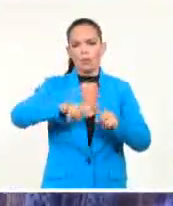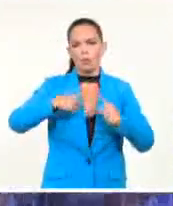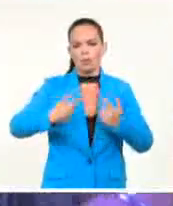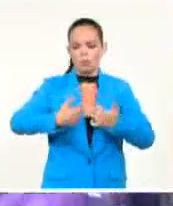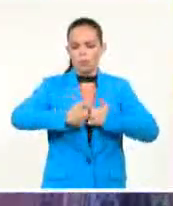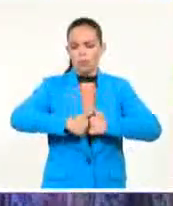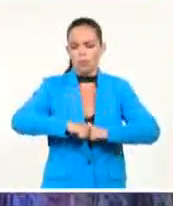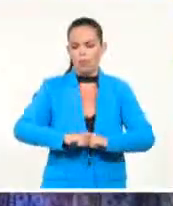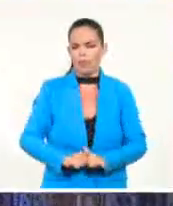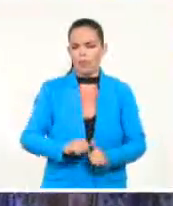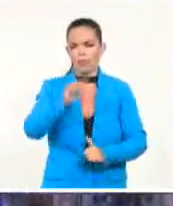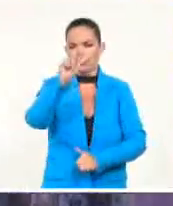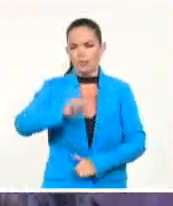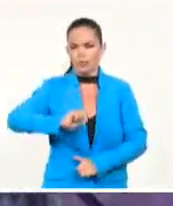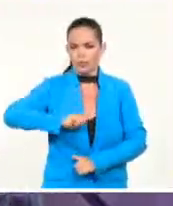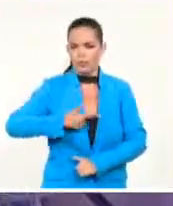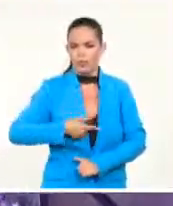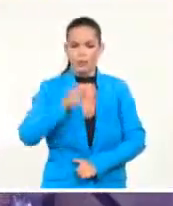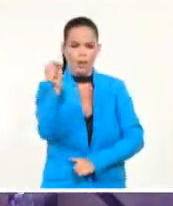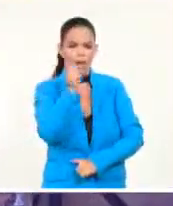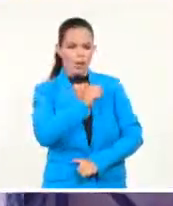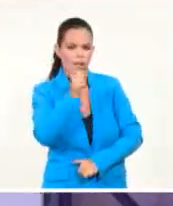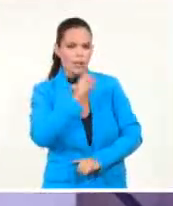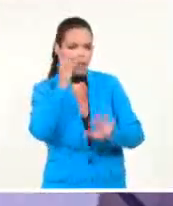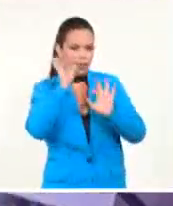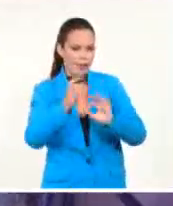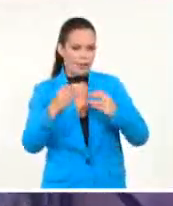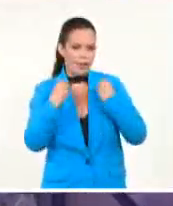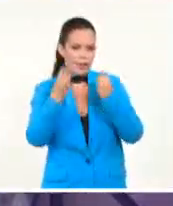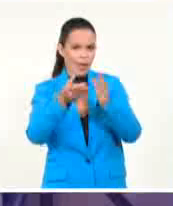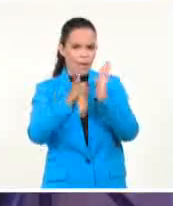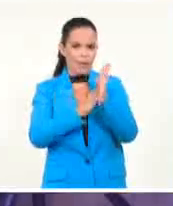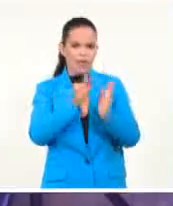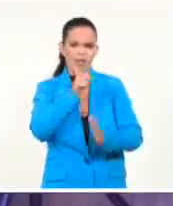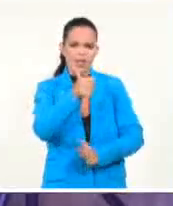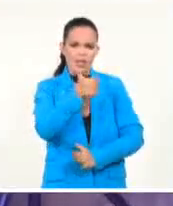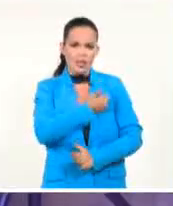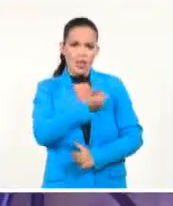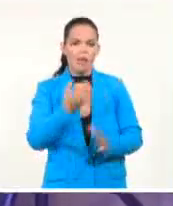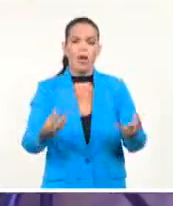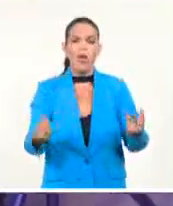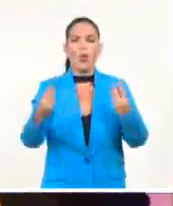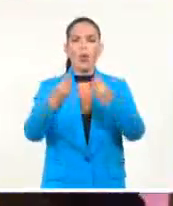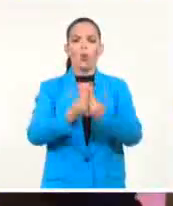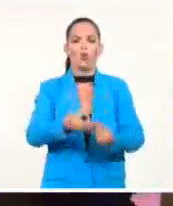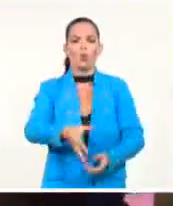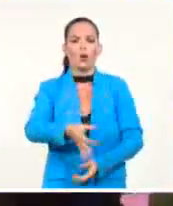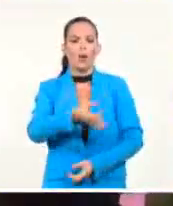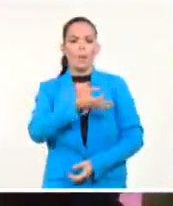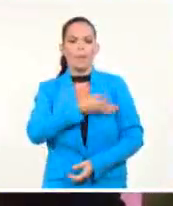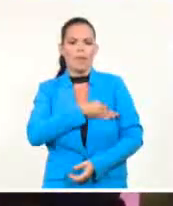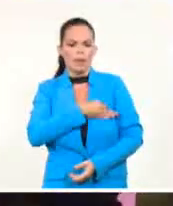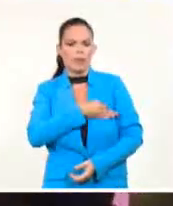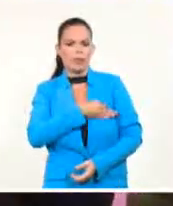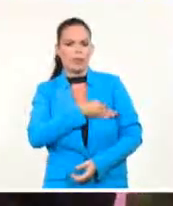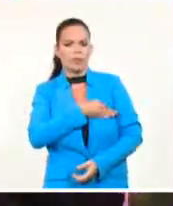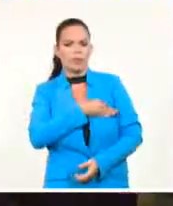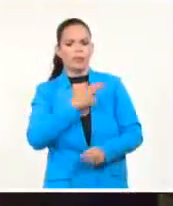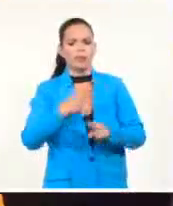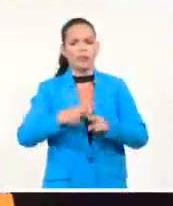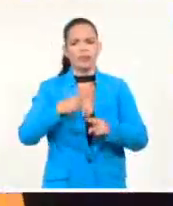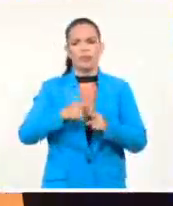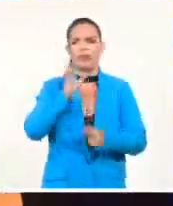músico matancero, se entrega siempre en el mes de diciembre junto a la distinción La Bella Cubana,